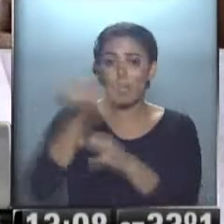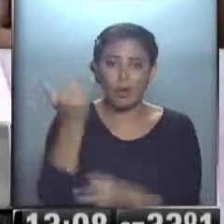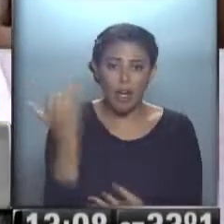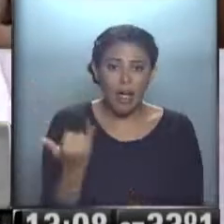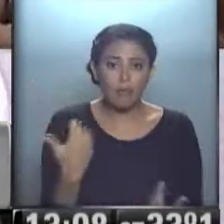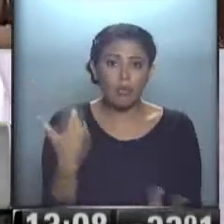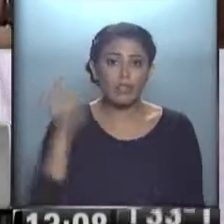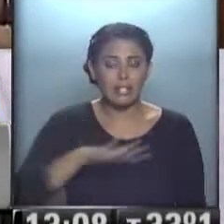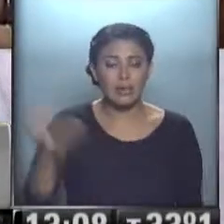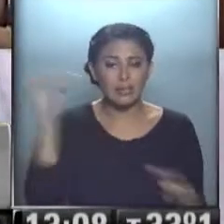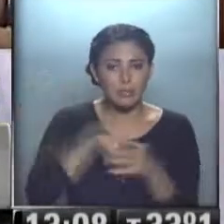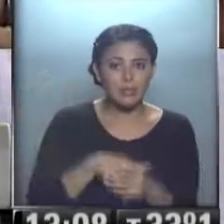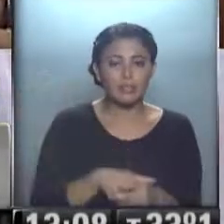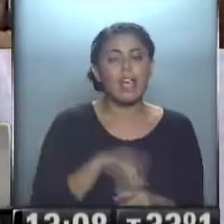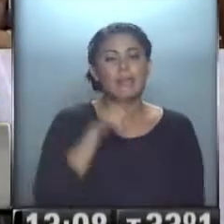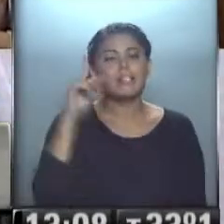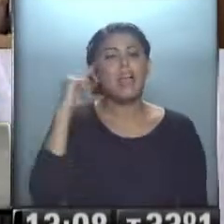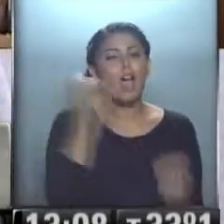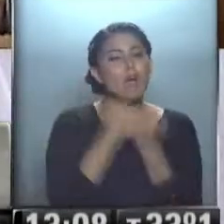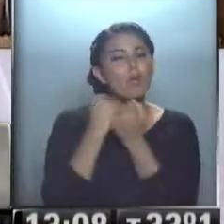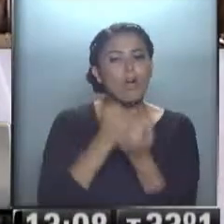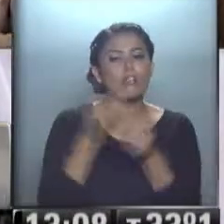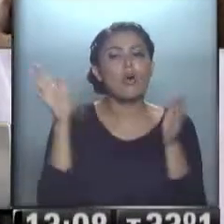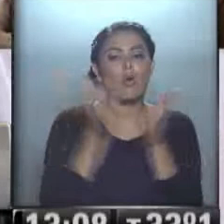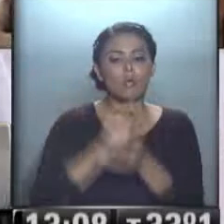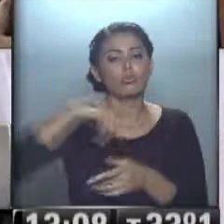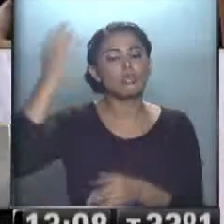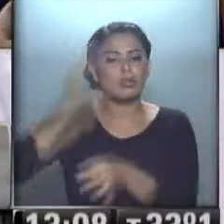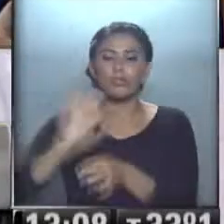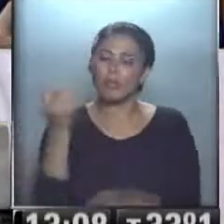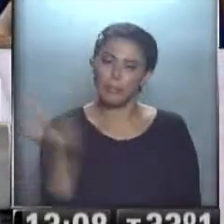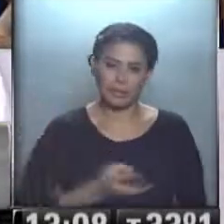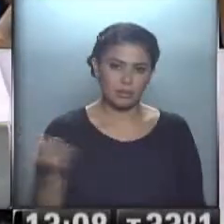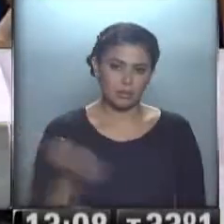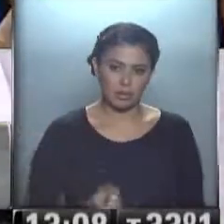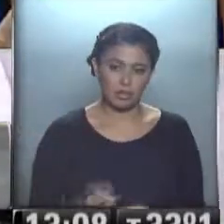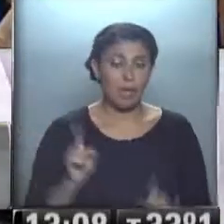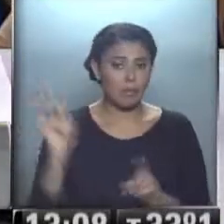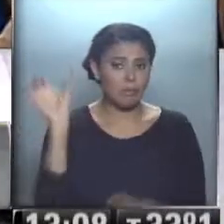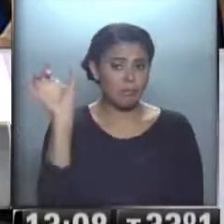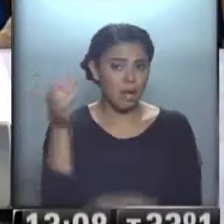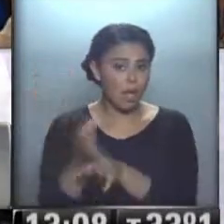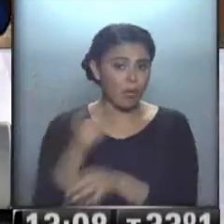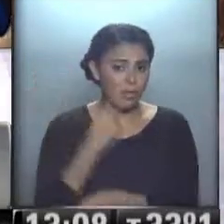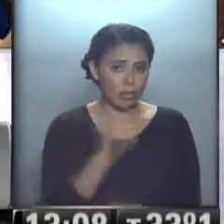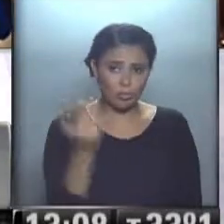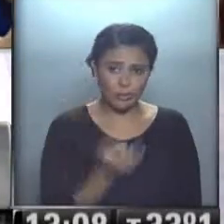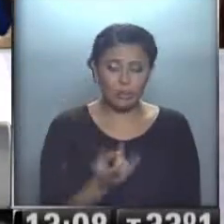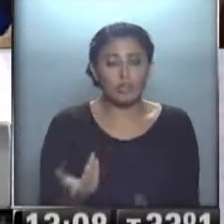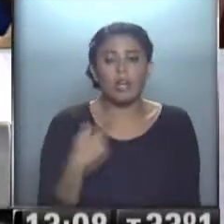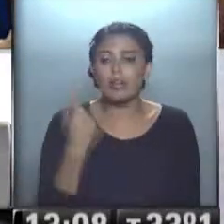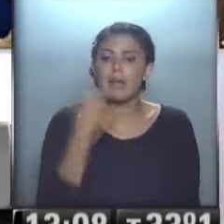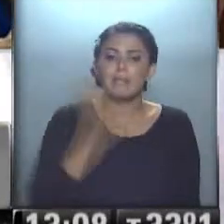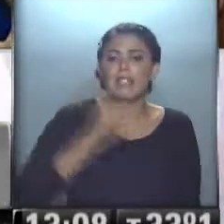otro lado el supuesto acuerdo que había con la William Morris no es verdad, de hecho el propio colegio lo desmintió, o sea que estamos de